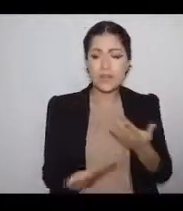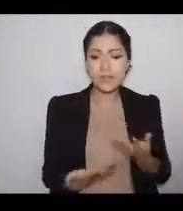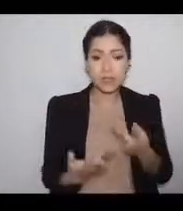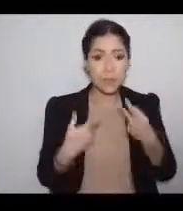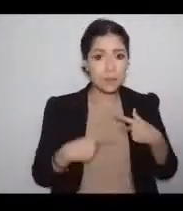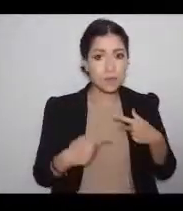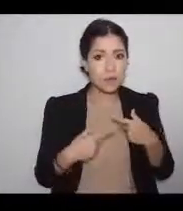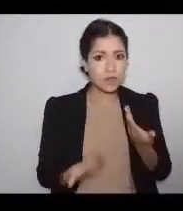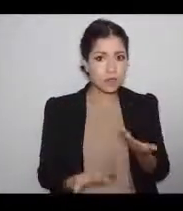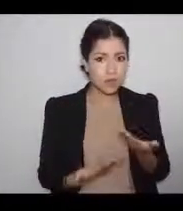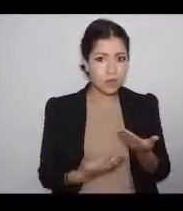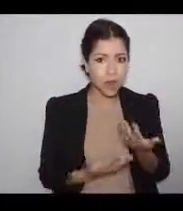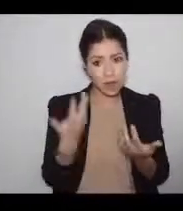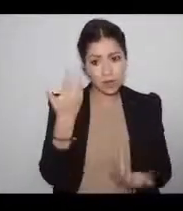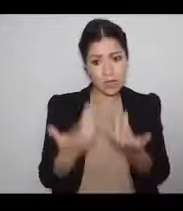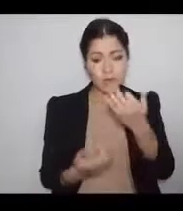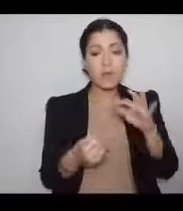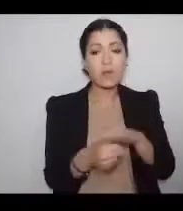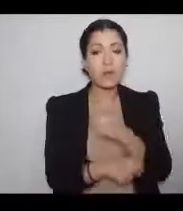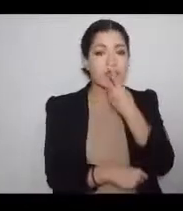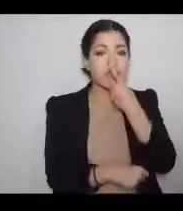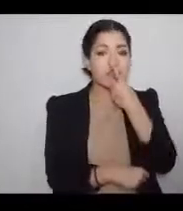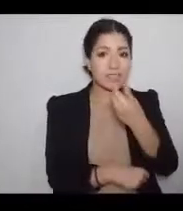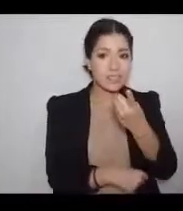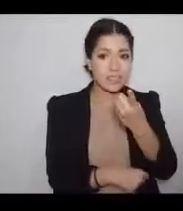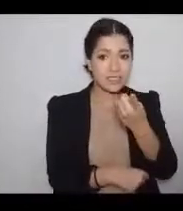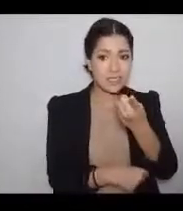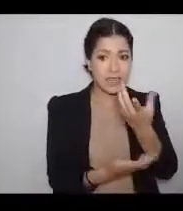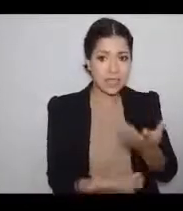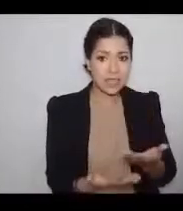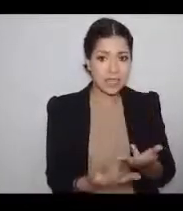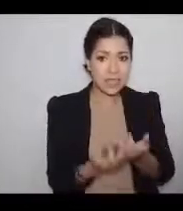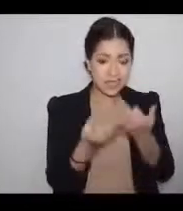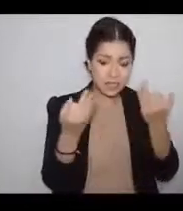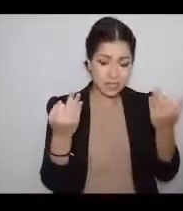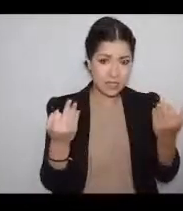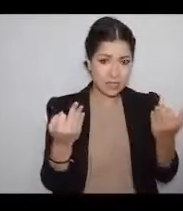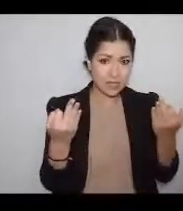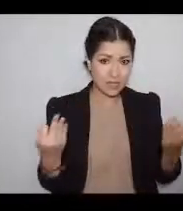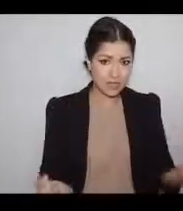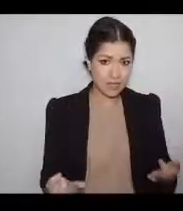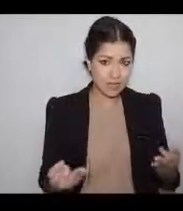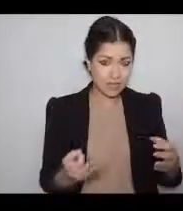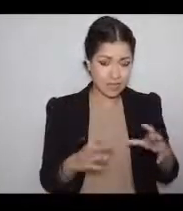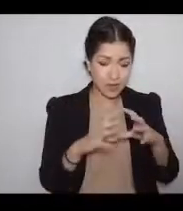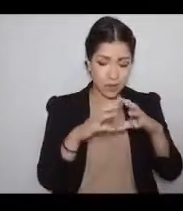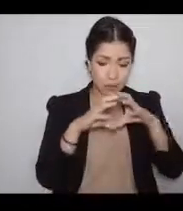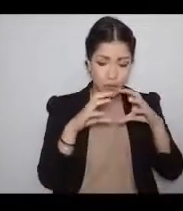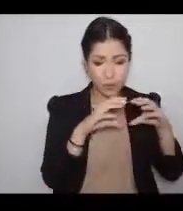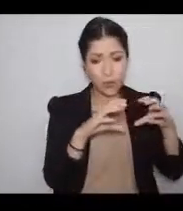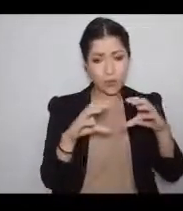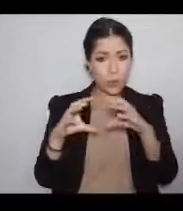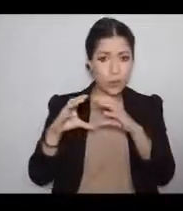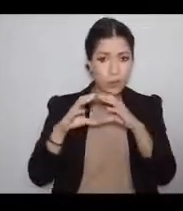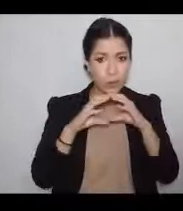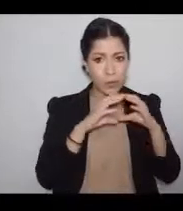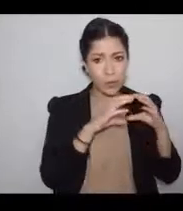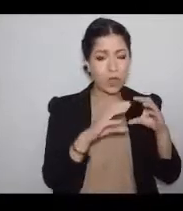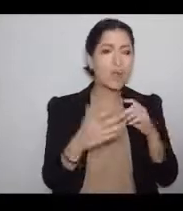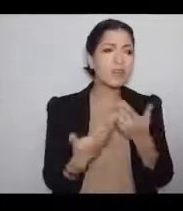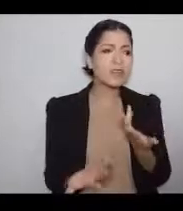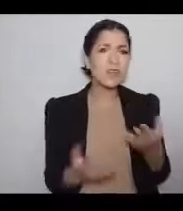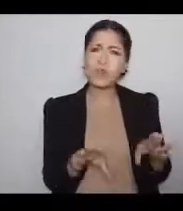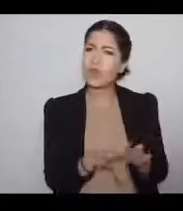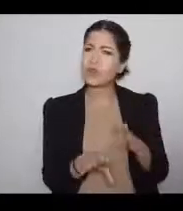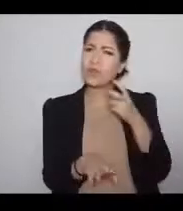mueve. Ten cuidado con tus ideas. Él era sacerdote, yo soy astrónomo. Tu fantasía de que la Tierra se mueve te